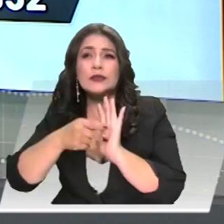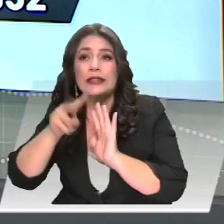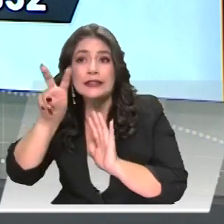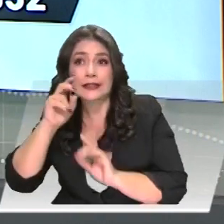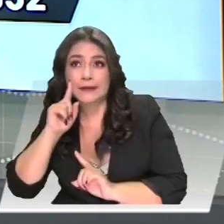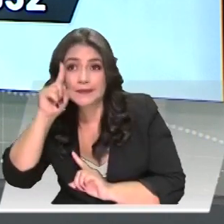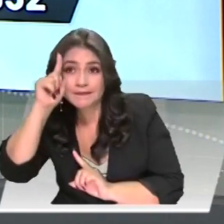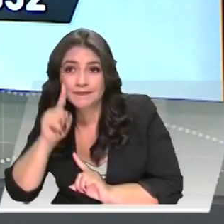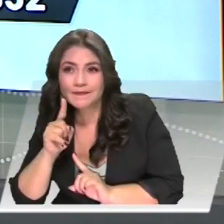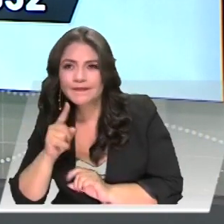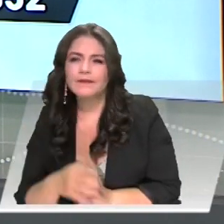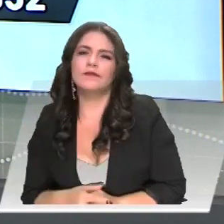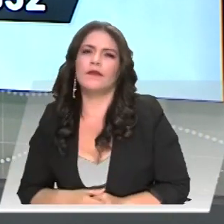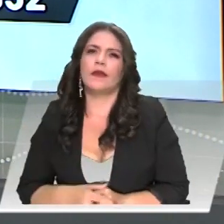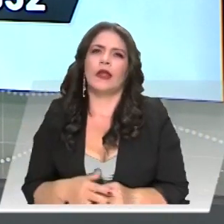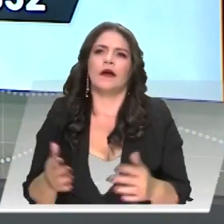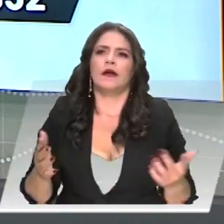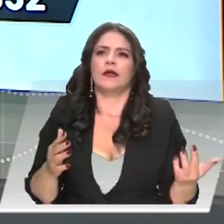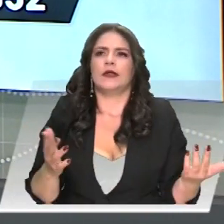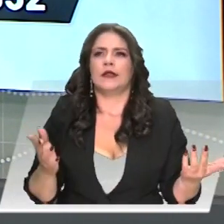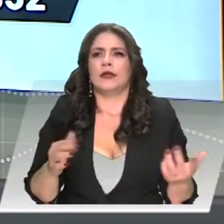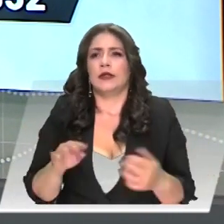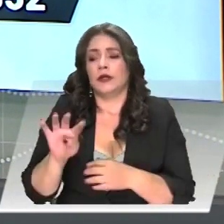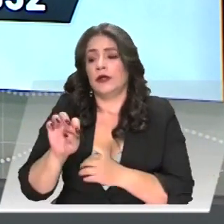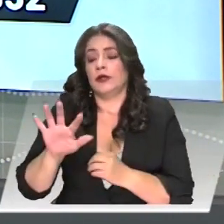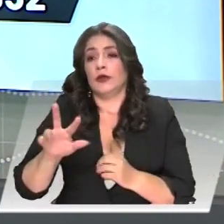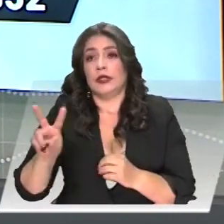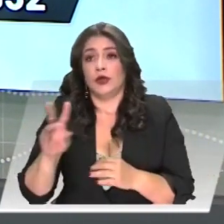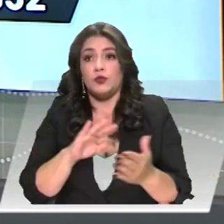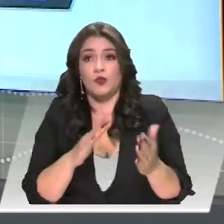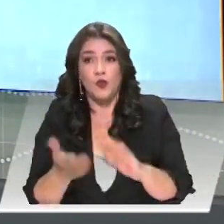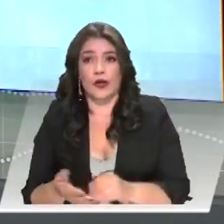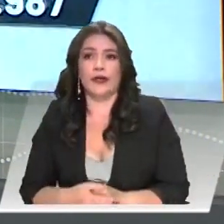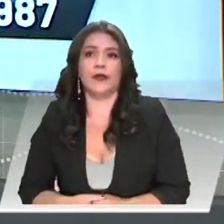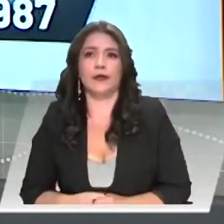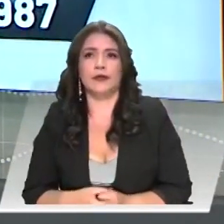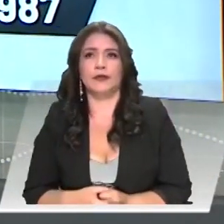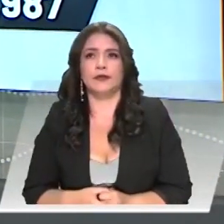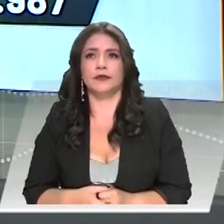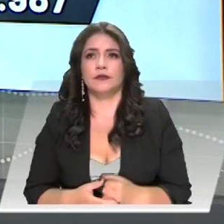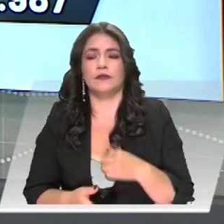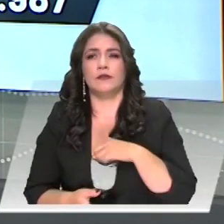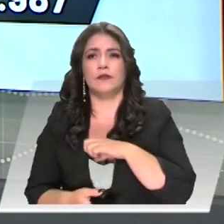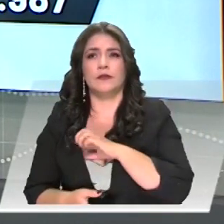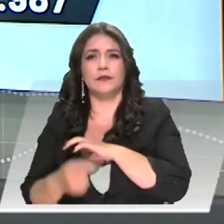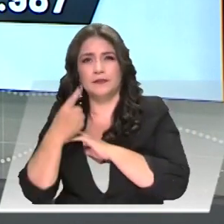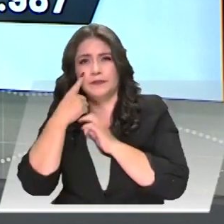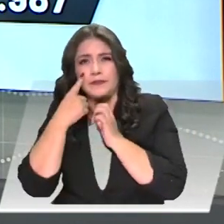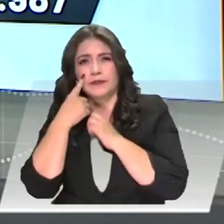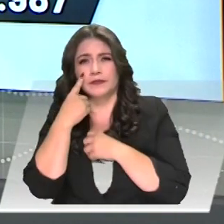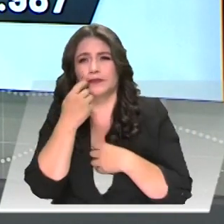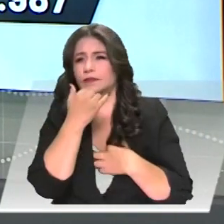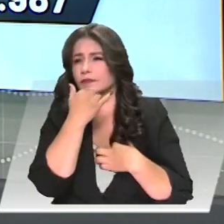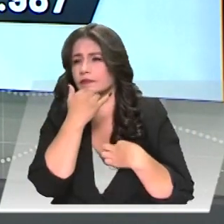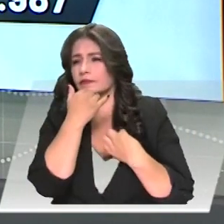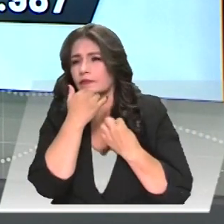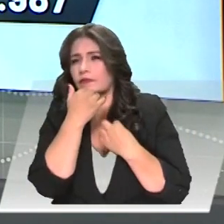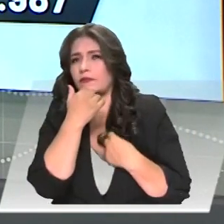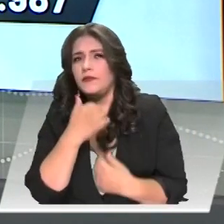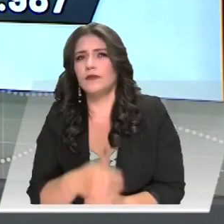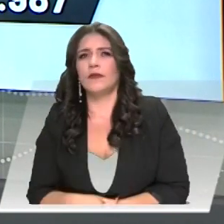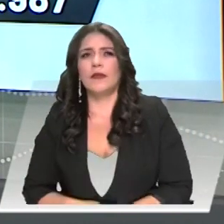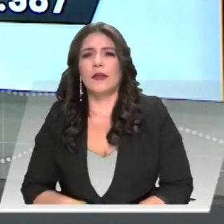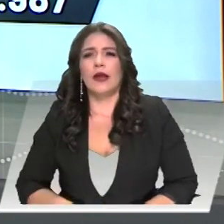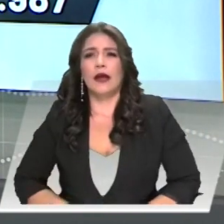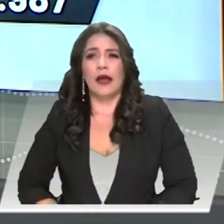en esta ocasión con 952 muertos en las vías del departamento. Pero veamos ahora qué pasó con las cifras de los heridos